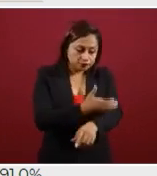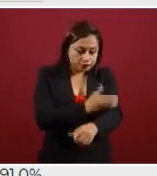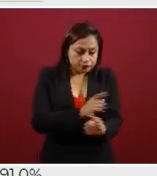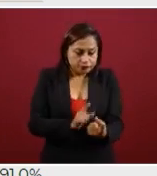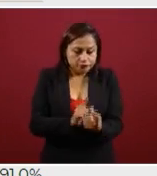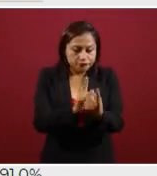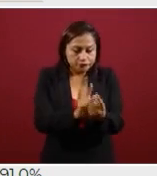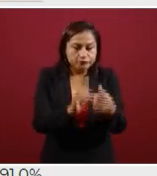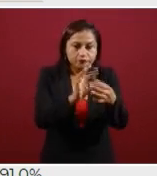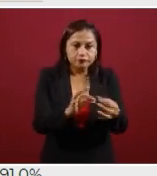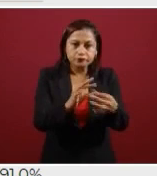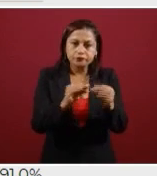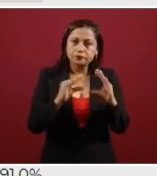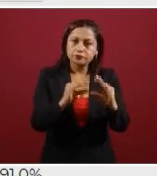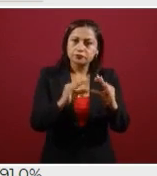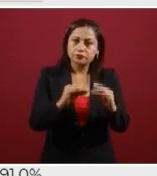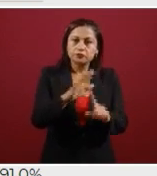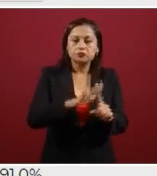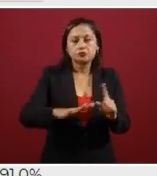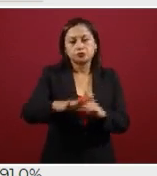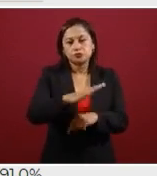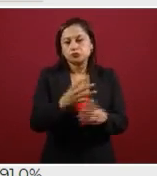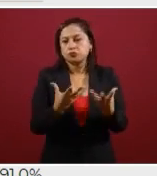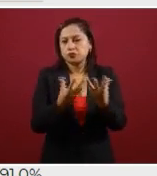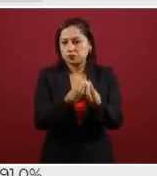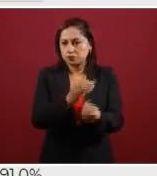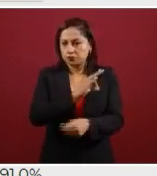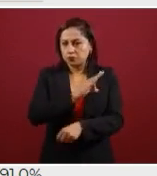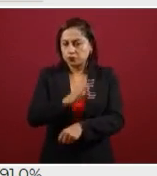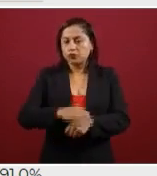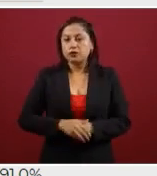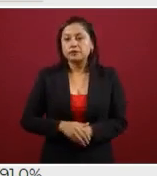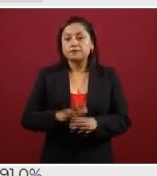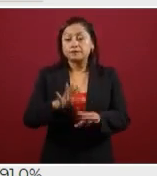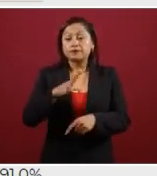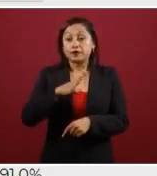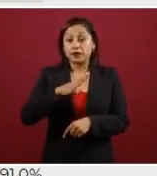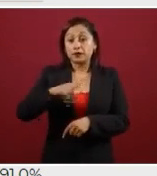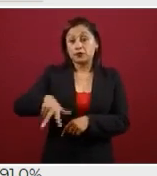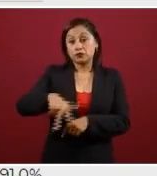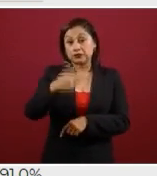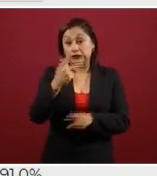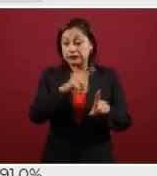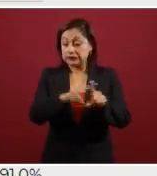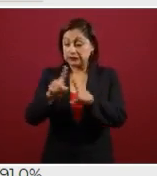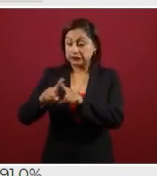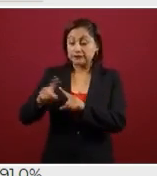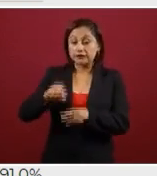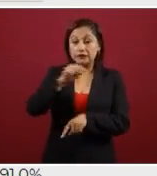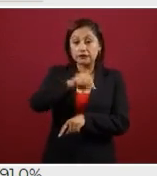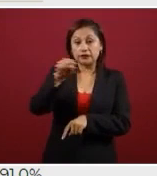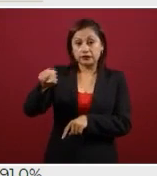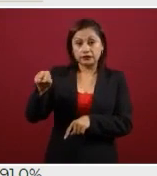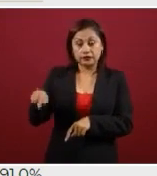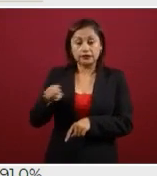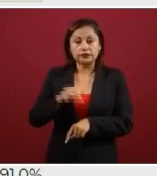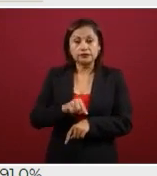en ese sentido, decirles que tenemos a 13 territoriales. Cada territorial